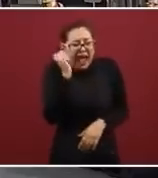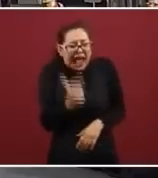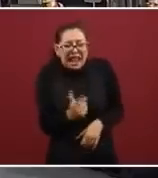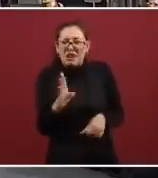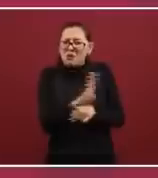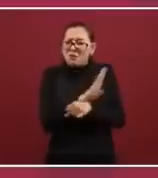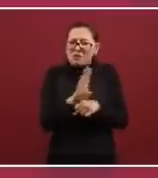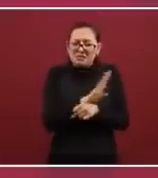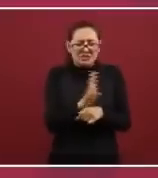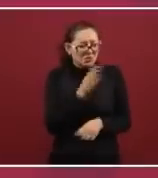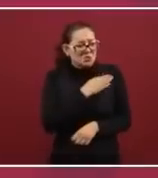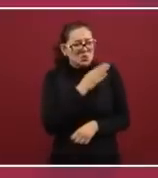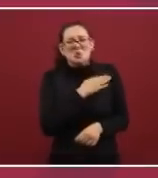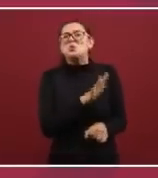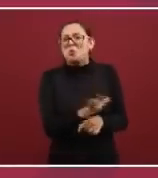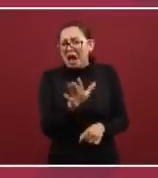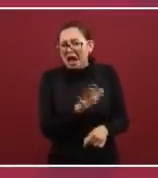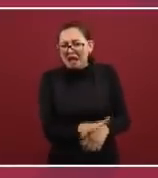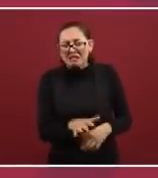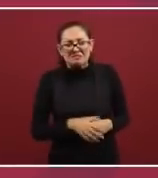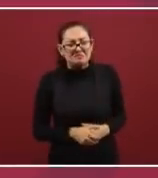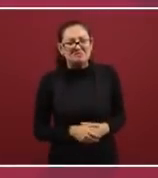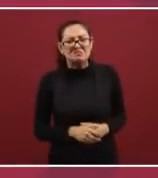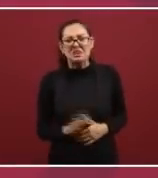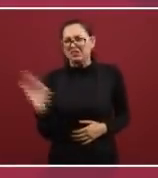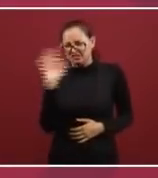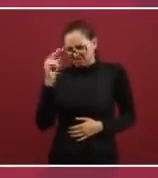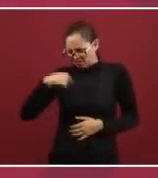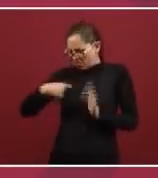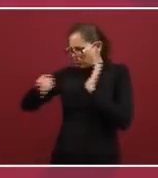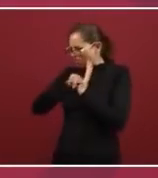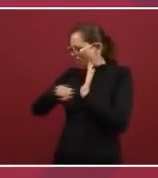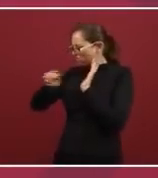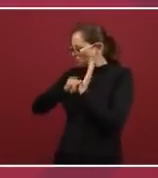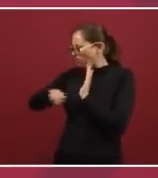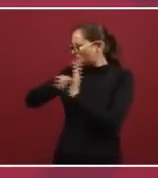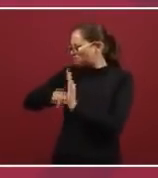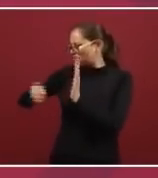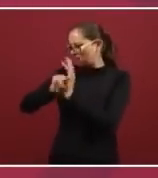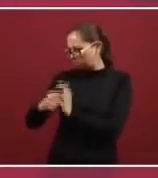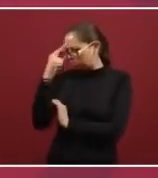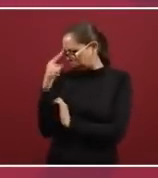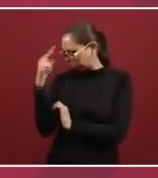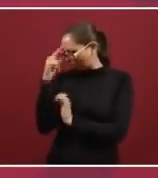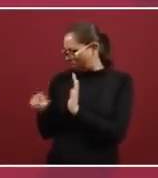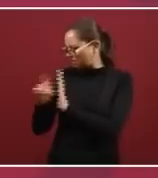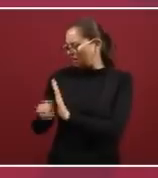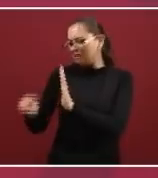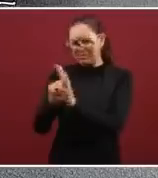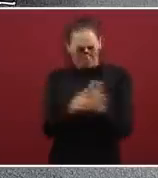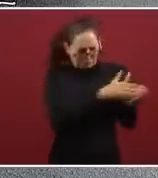Saquemos lo bueno, porque a lo mejor yo estoy muy influenciado.